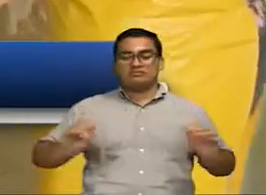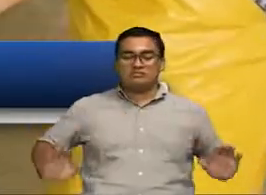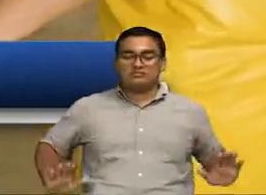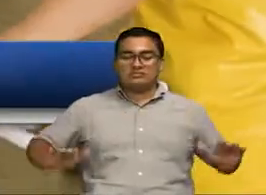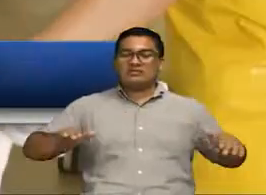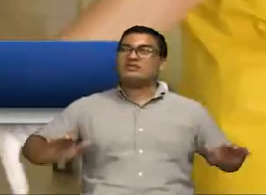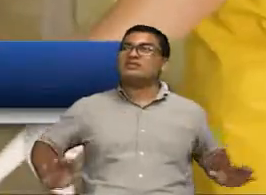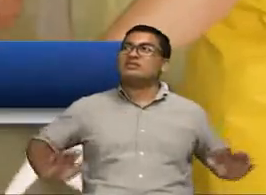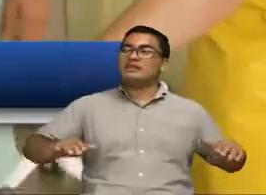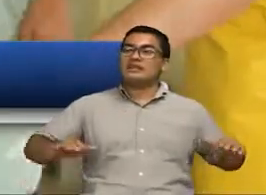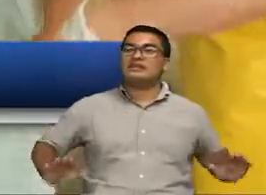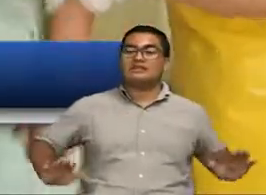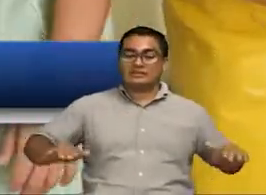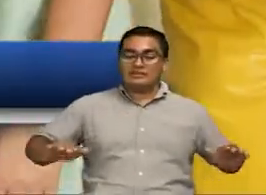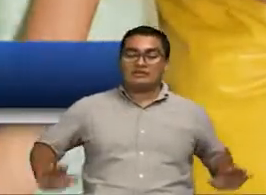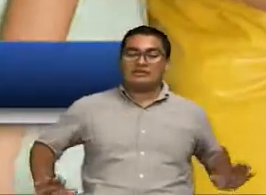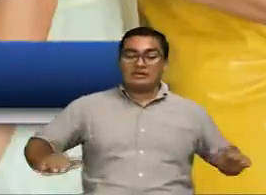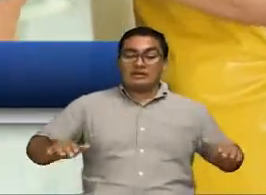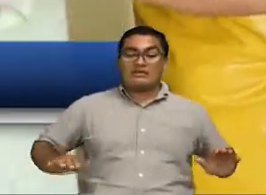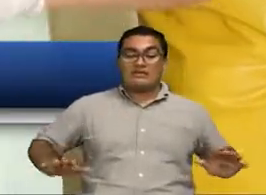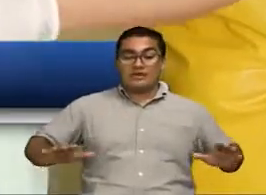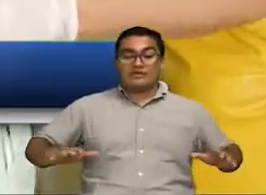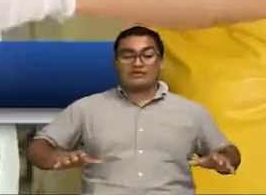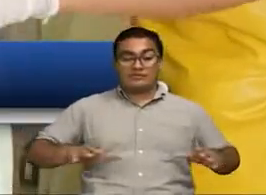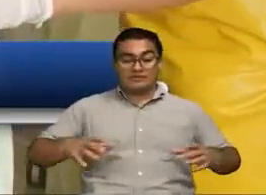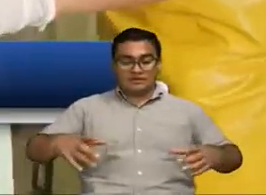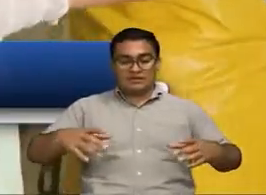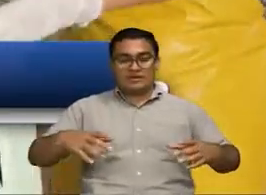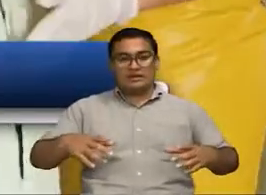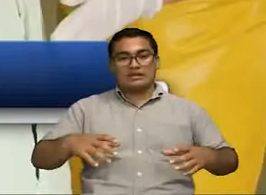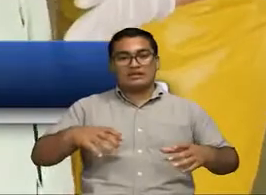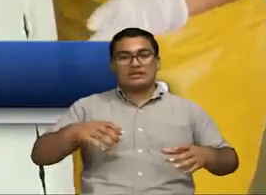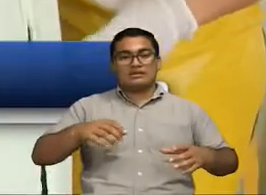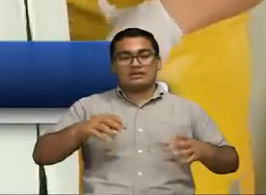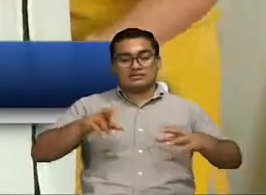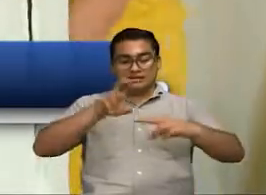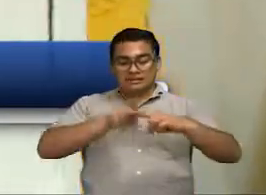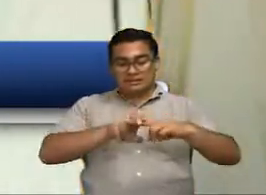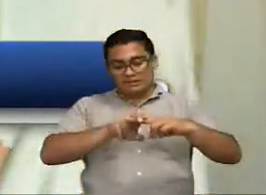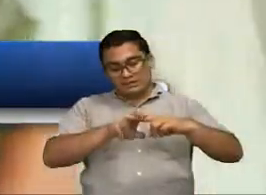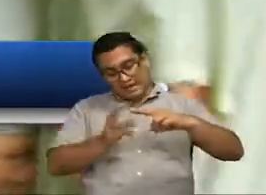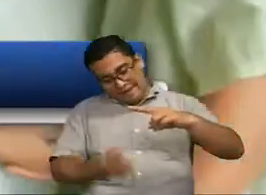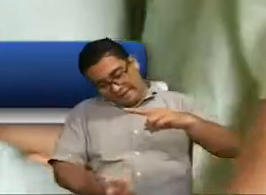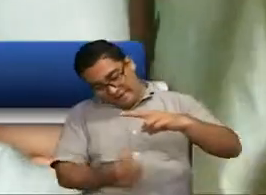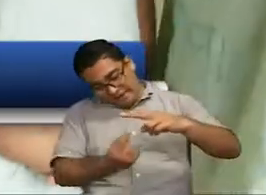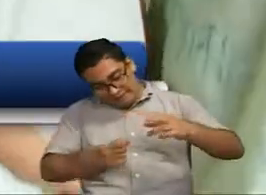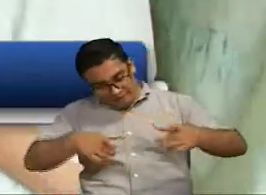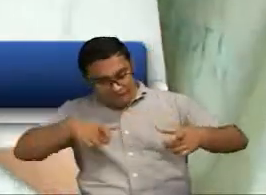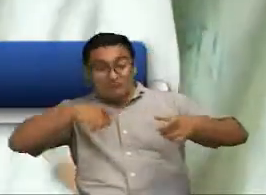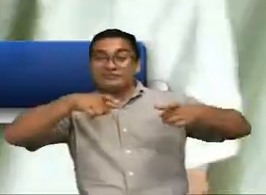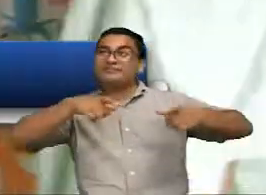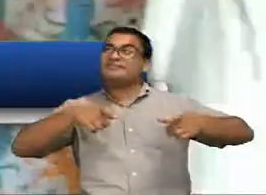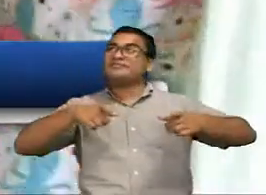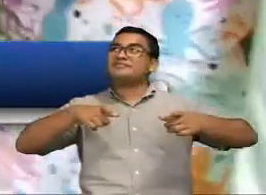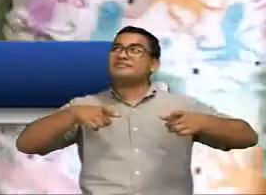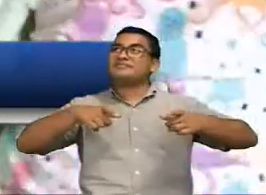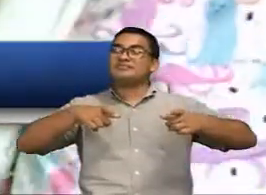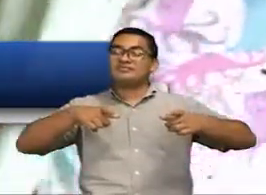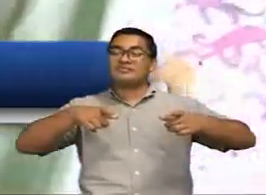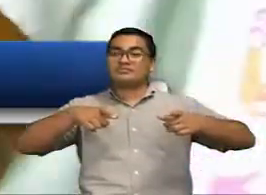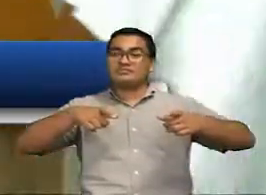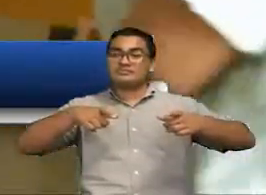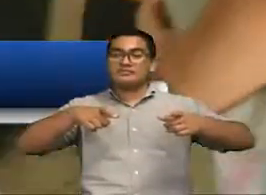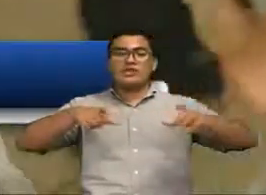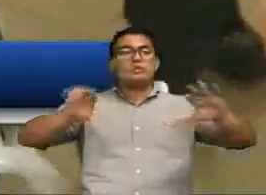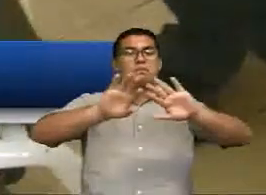orificio abajo. Sí, hay un orificio abajo, entonces nosotros ahí, la